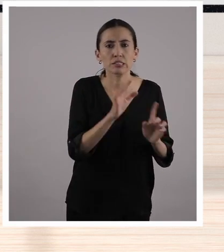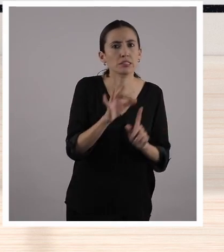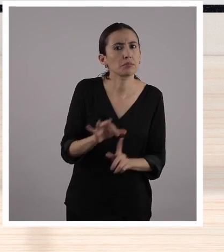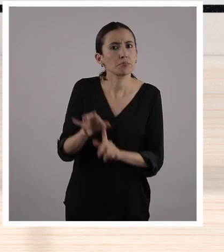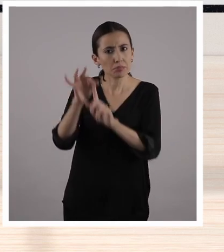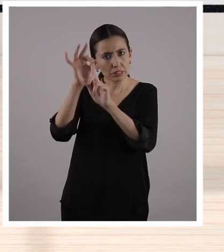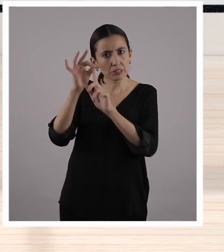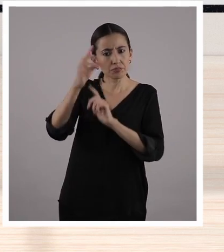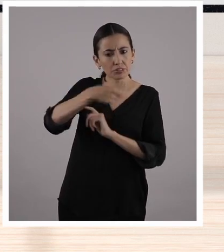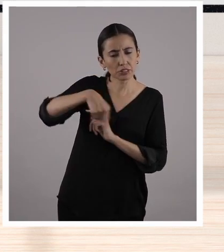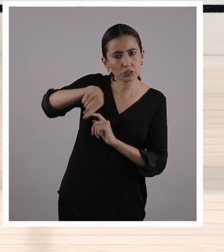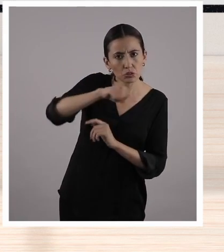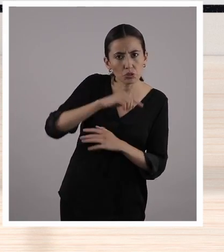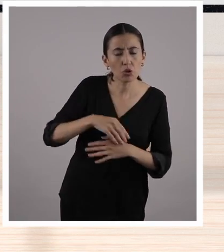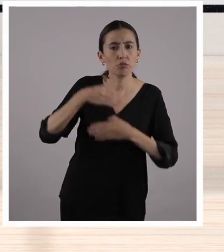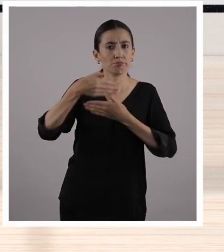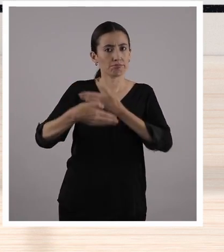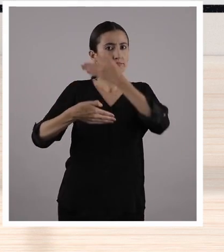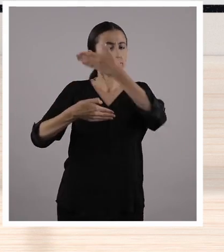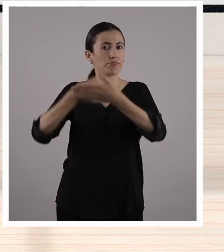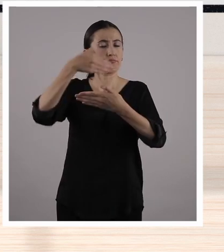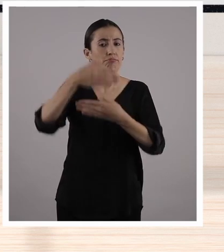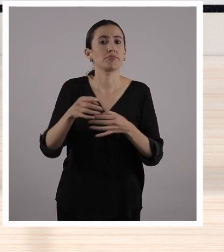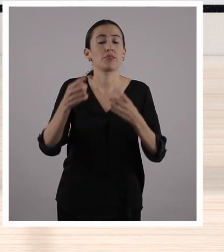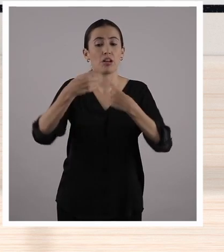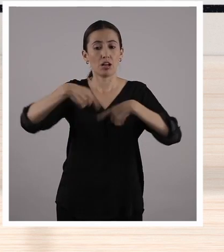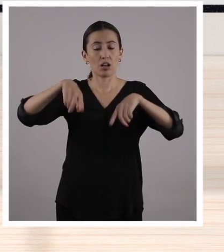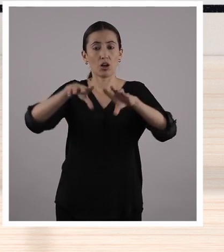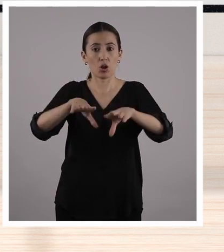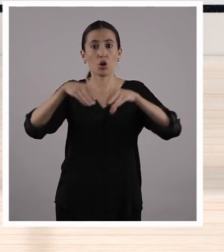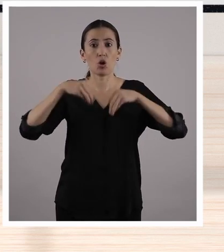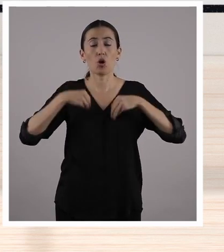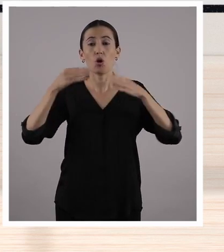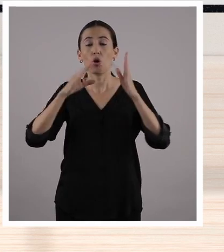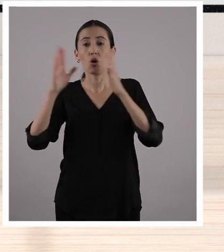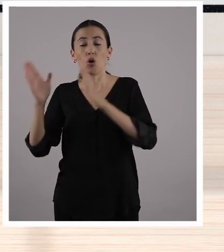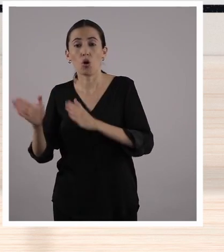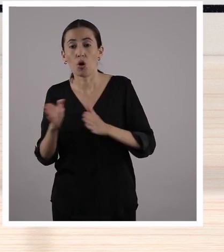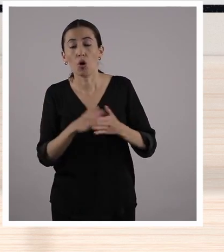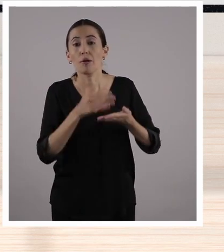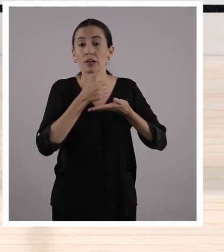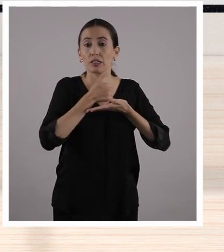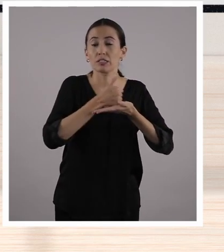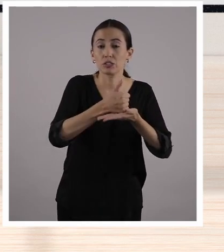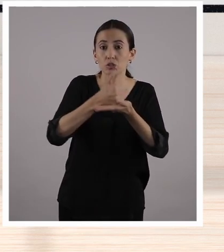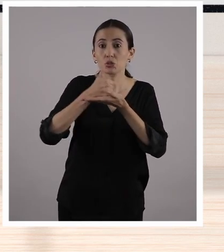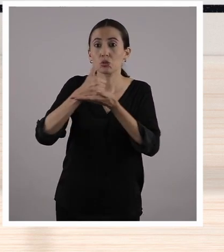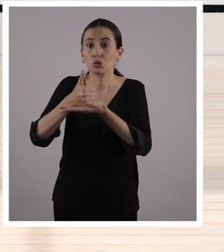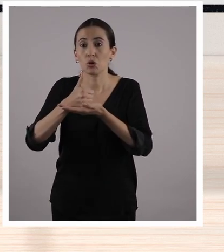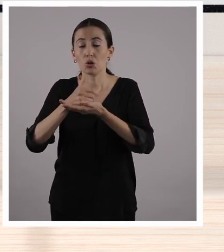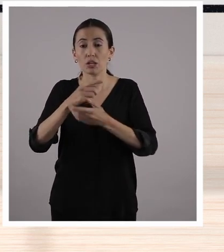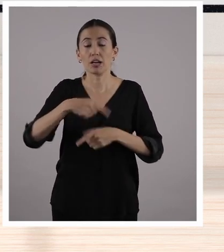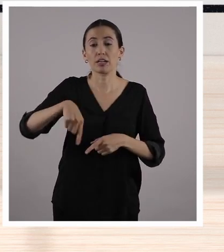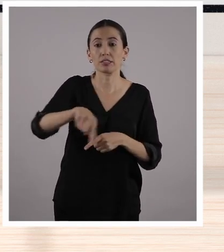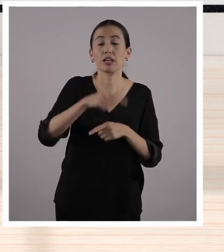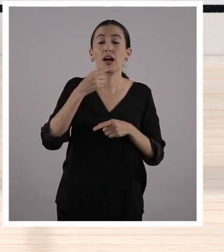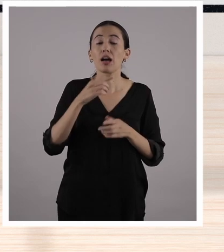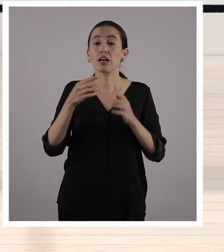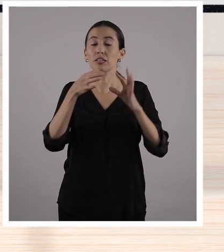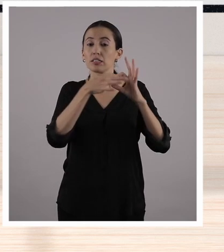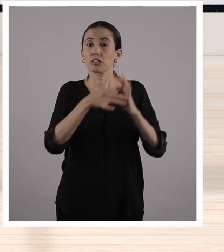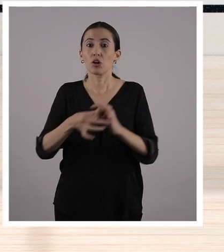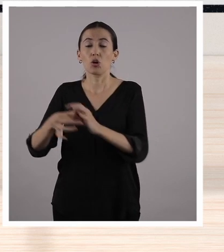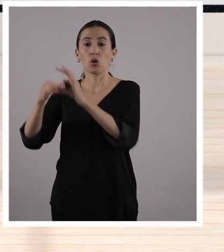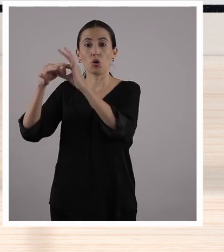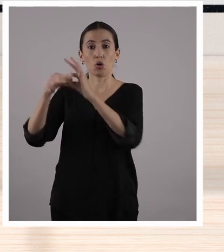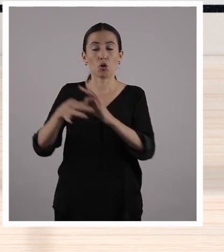lugares específicos y en un contexto determinado. Así que vamos a poner esa palabra clave que nos va a ayudar a recordar esa característica de las